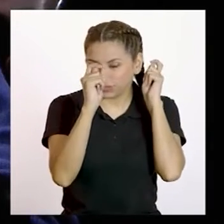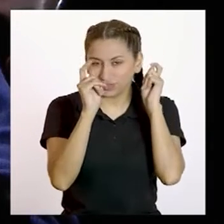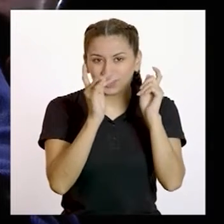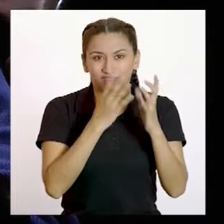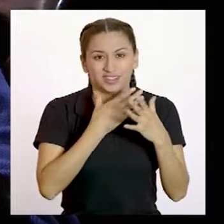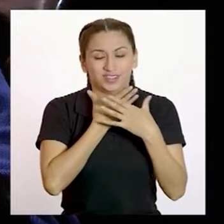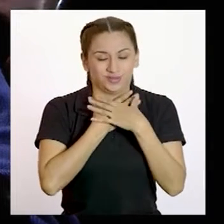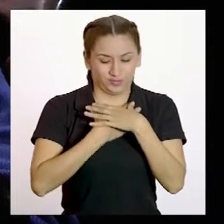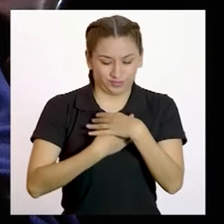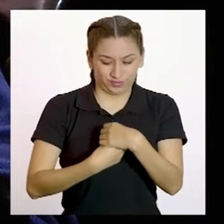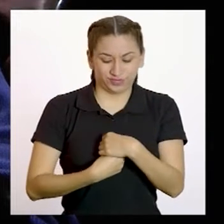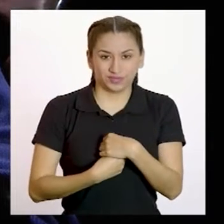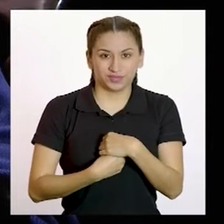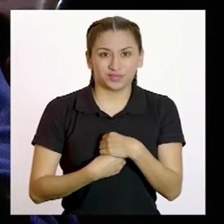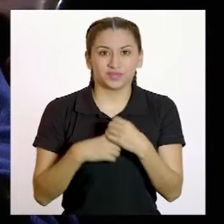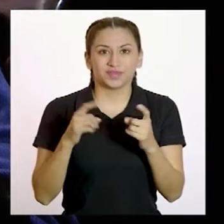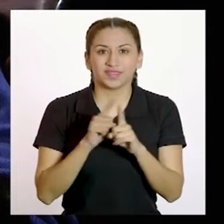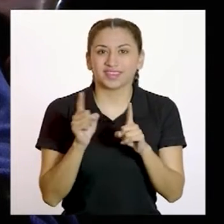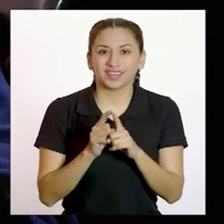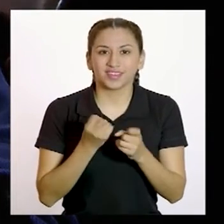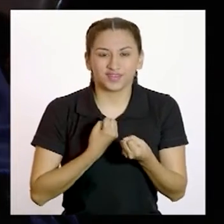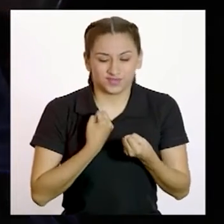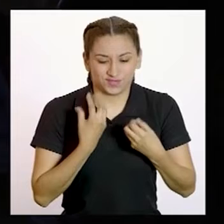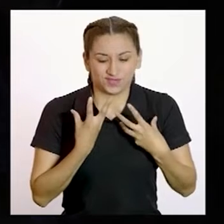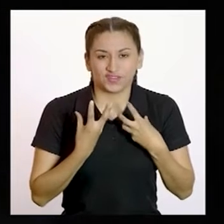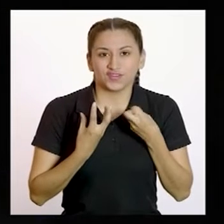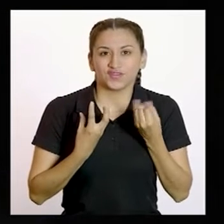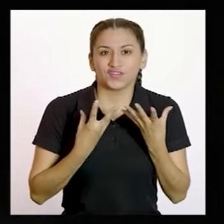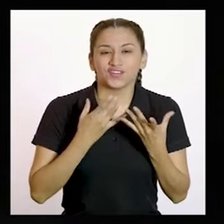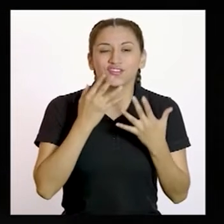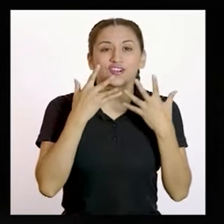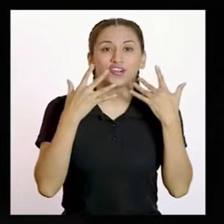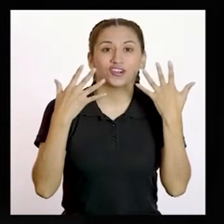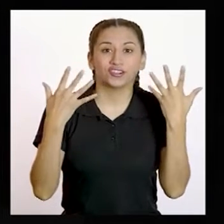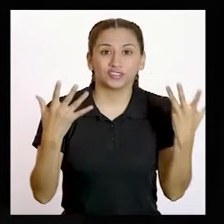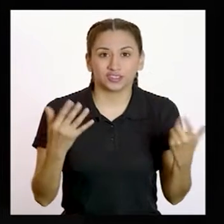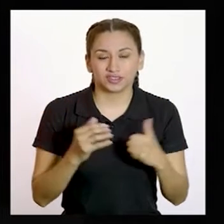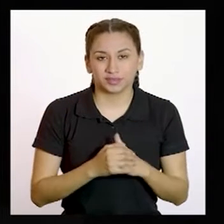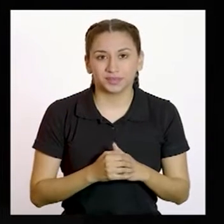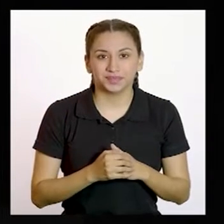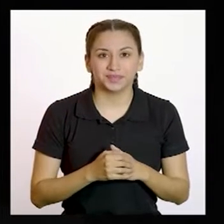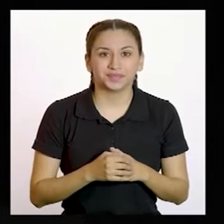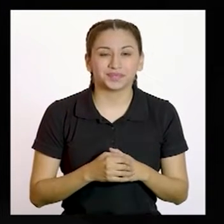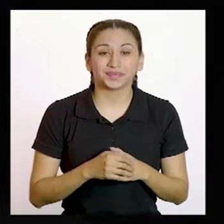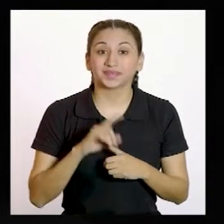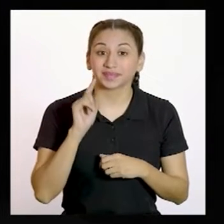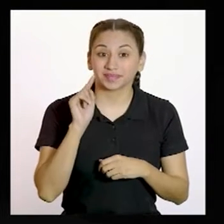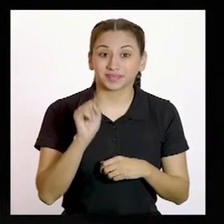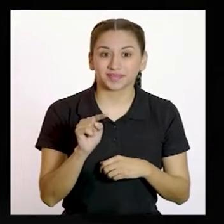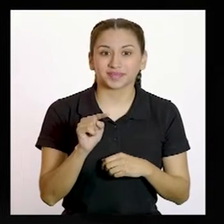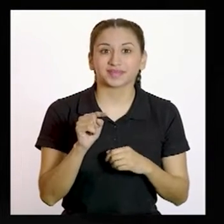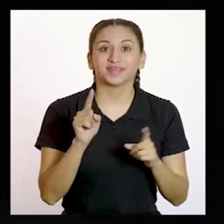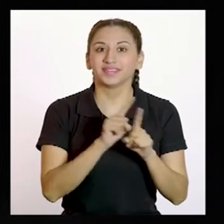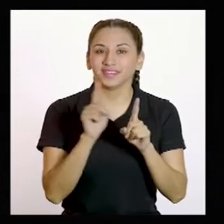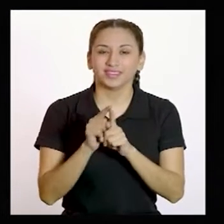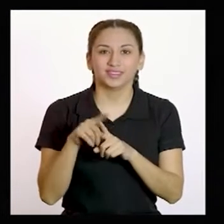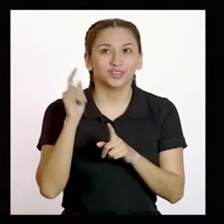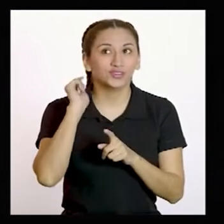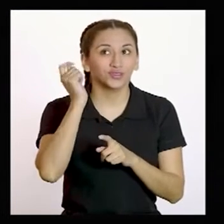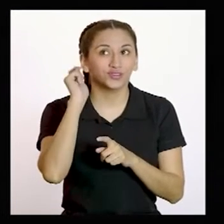rebozo, sombrero, pañuelo y una azucena con papel multicolores.